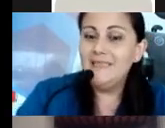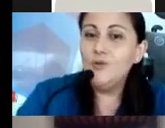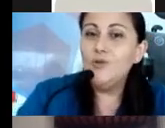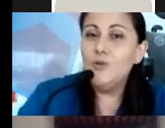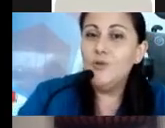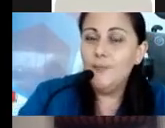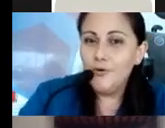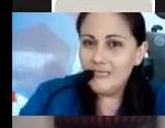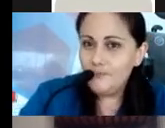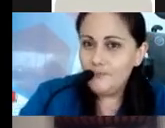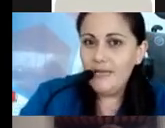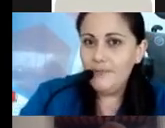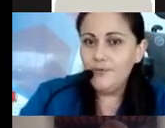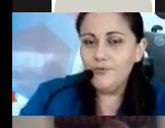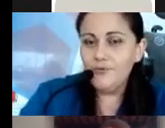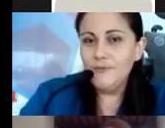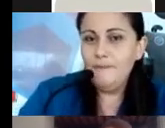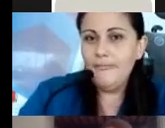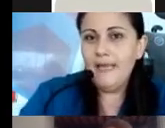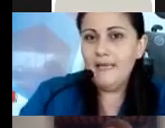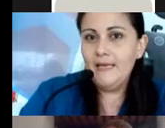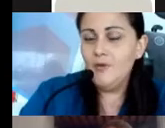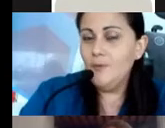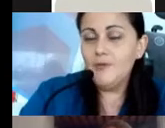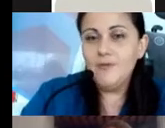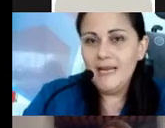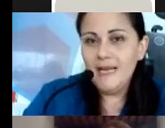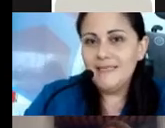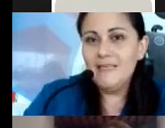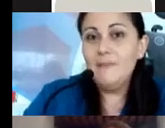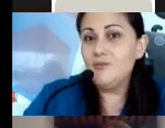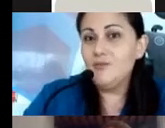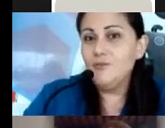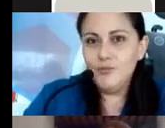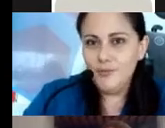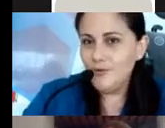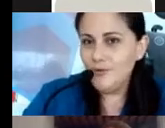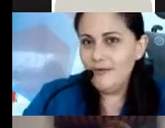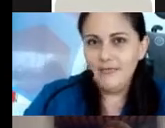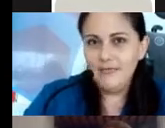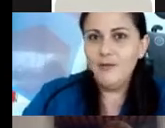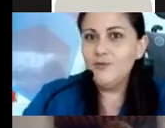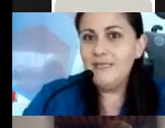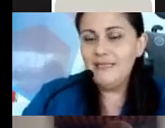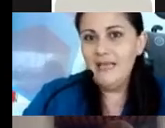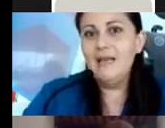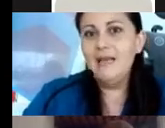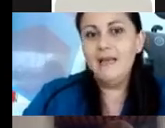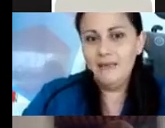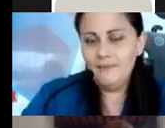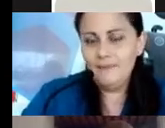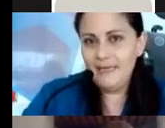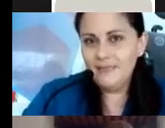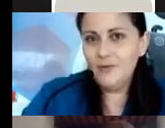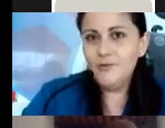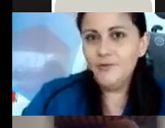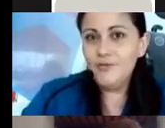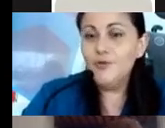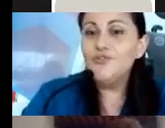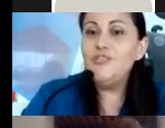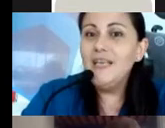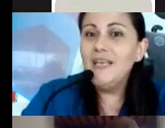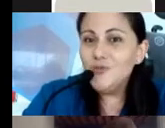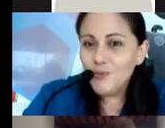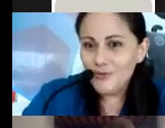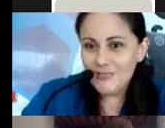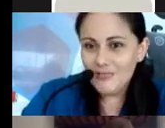y además de eso, los soportes pélvicos, que yo en lo personal a veces me asusto porque a veces veo sillas en parálisis motor